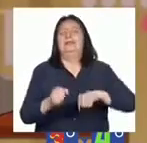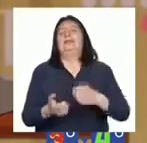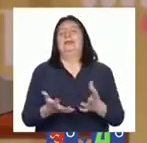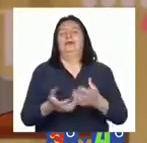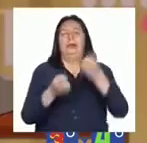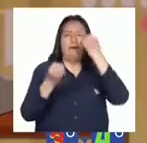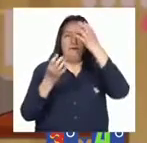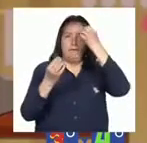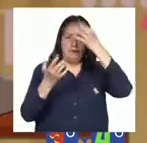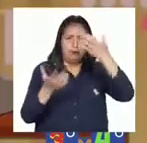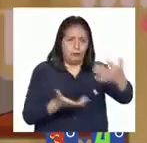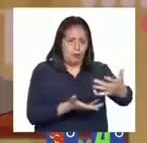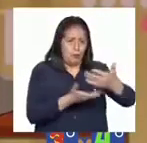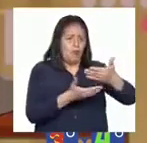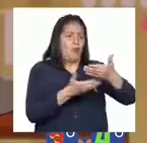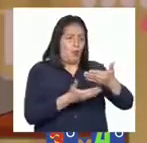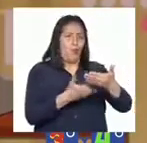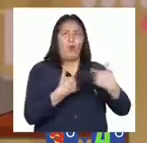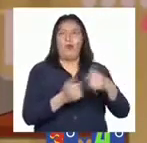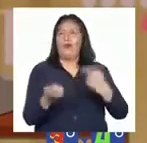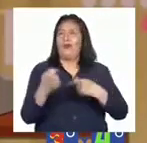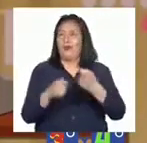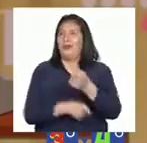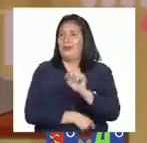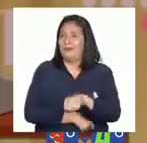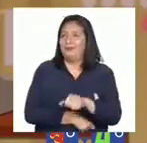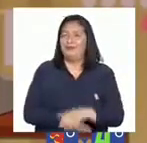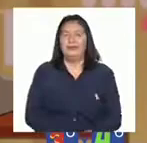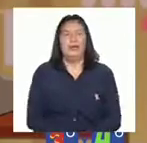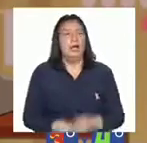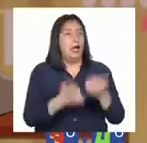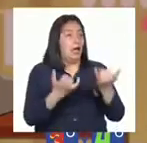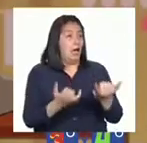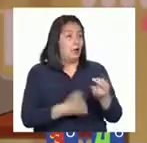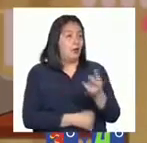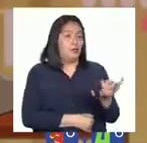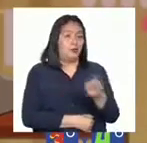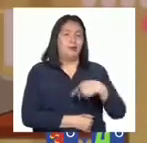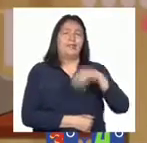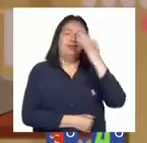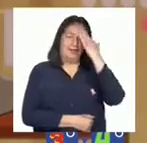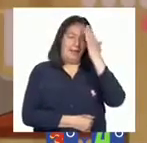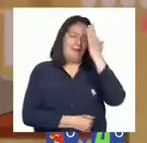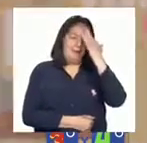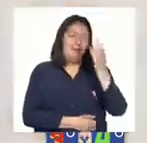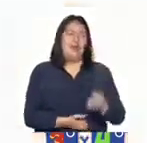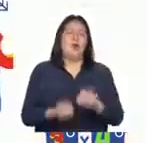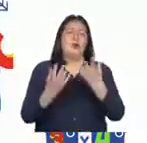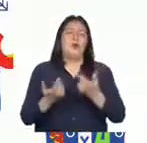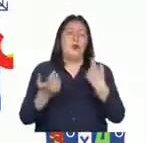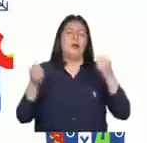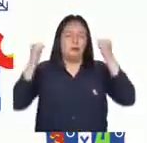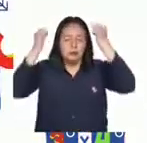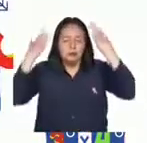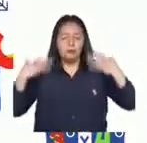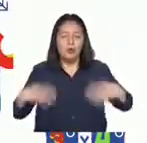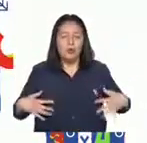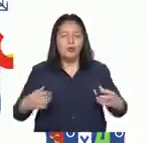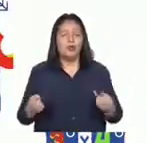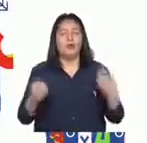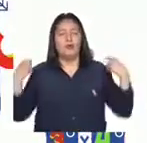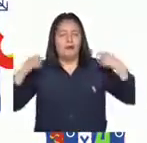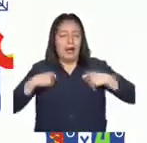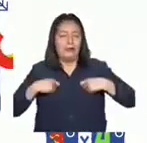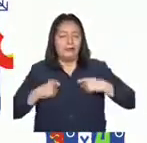lograron recuperar toda la información de sus ventas. Ahora ellas saben con exactitud cuántos ponchos,